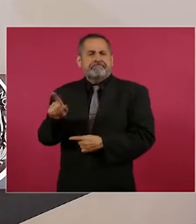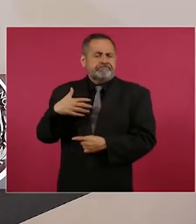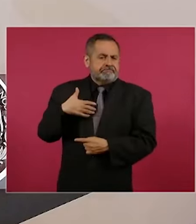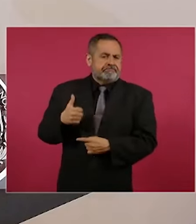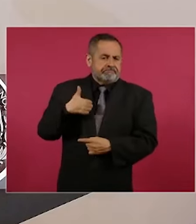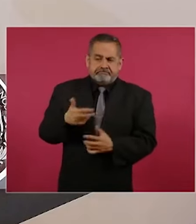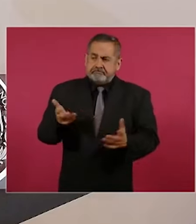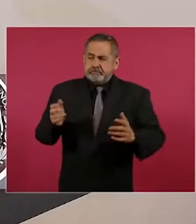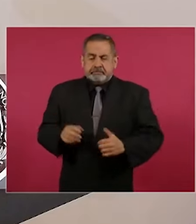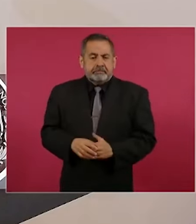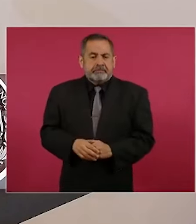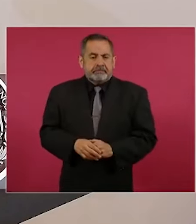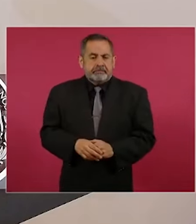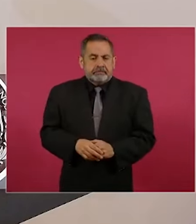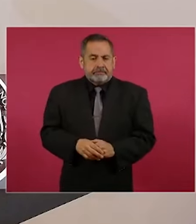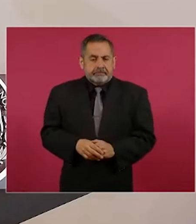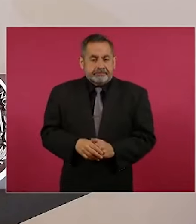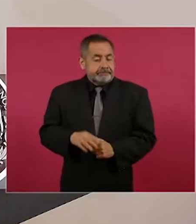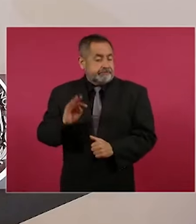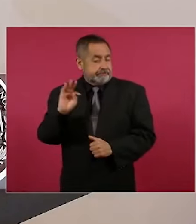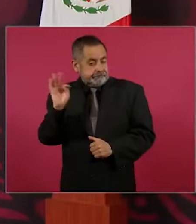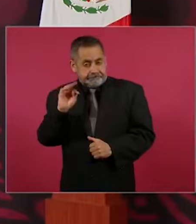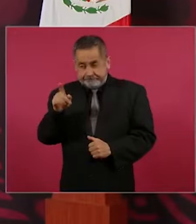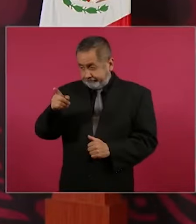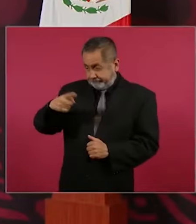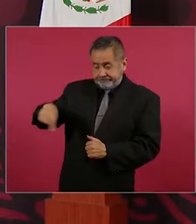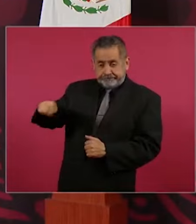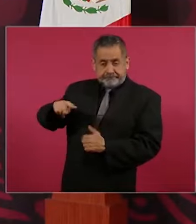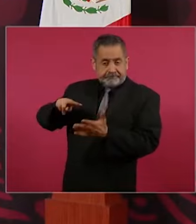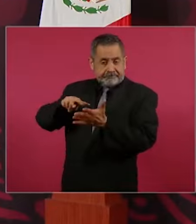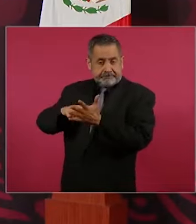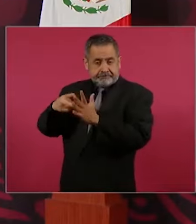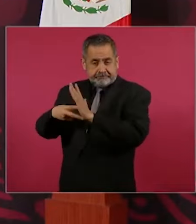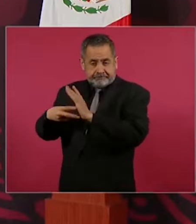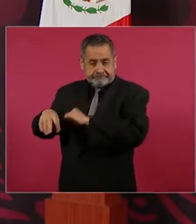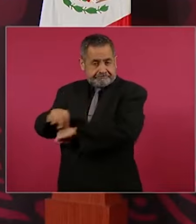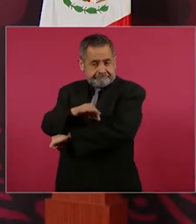Si los ingenieros militares